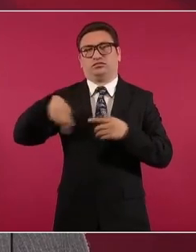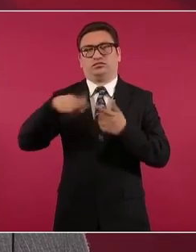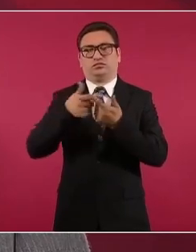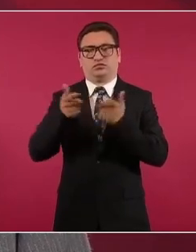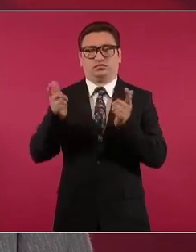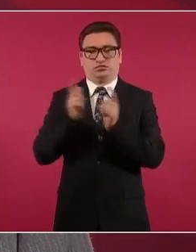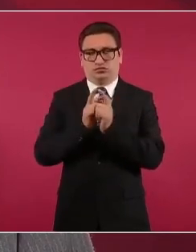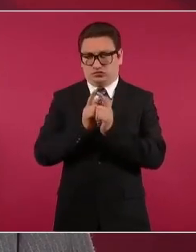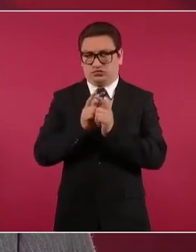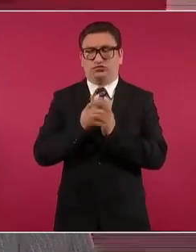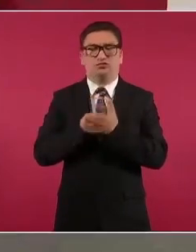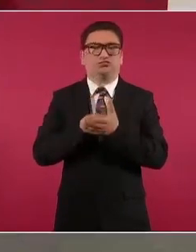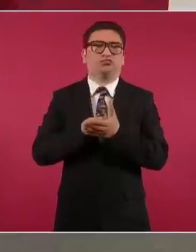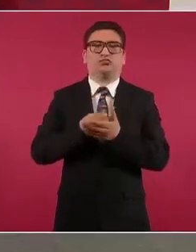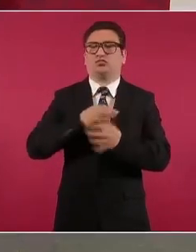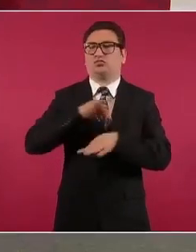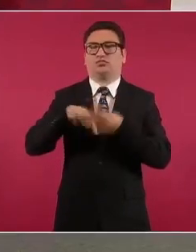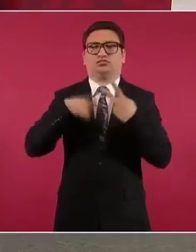a votar.